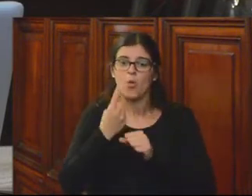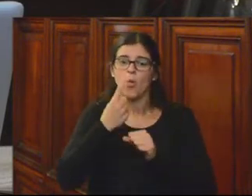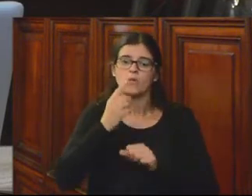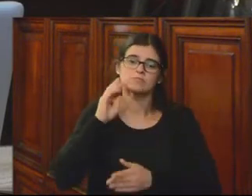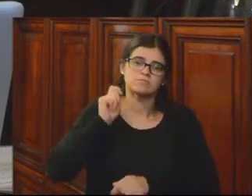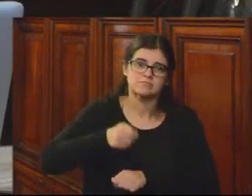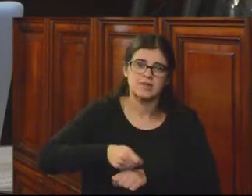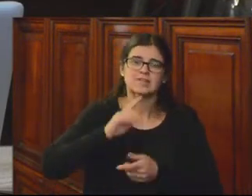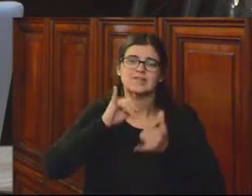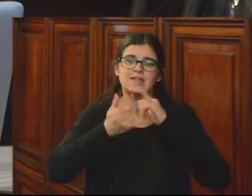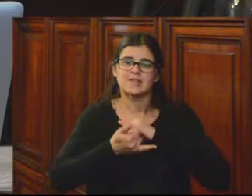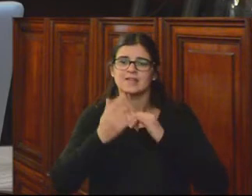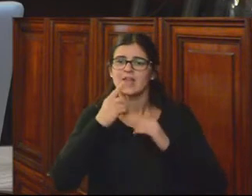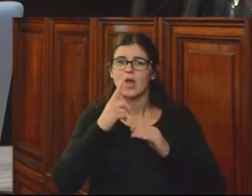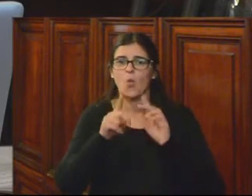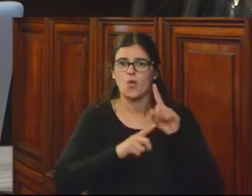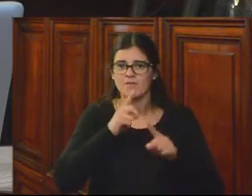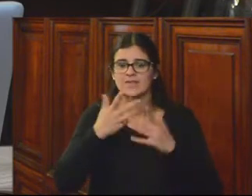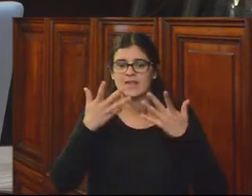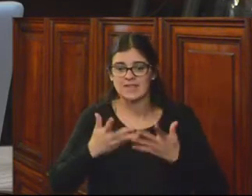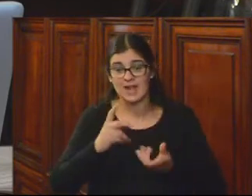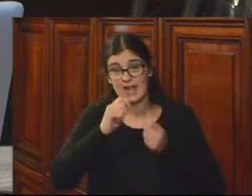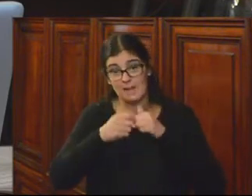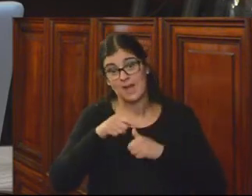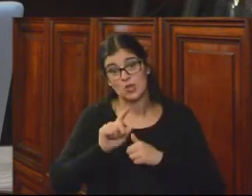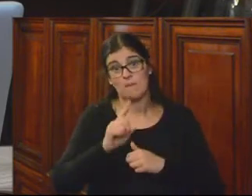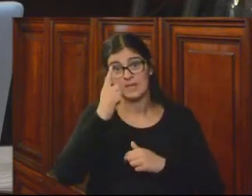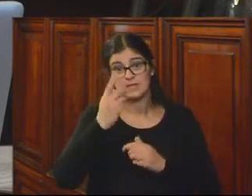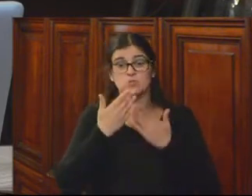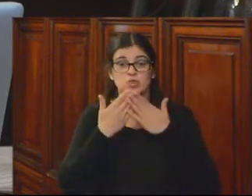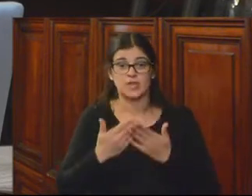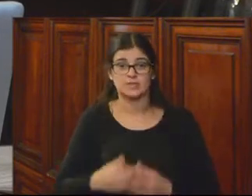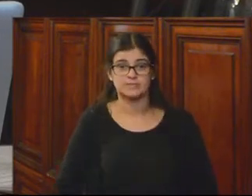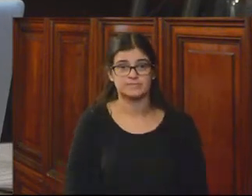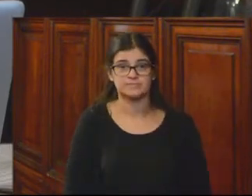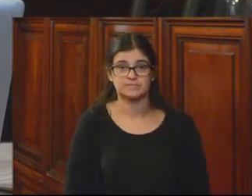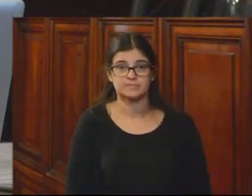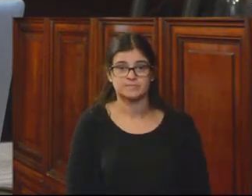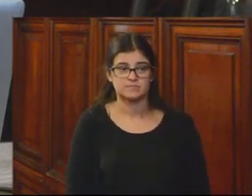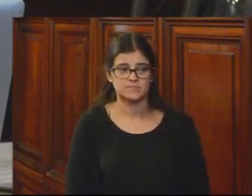reforma universitaria que pretende socavar aún más estos principios. Muchas gracias.